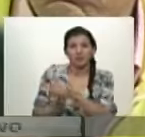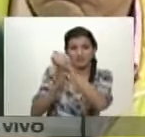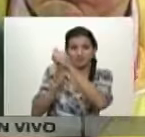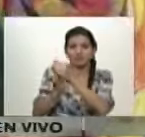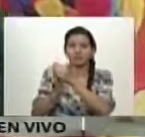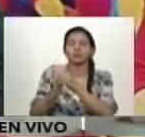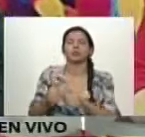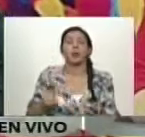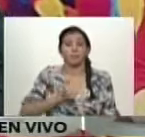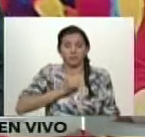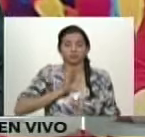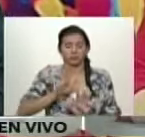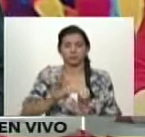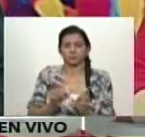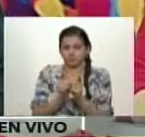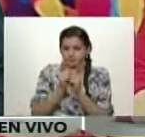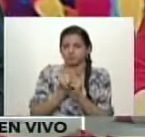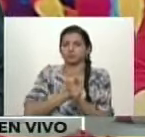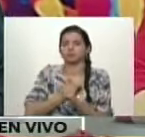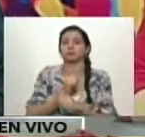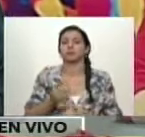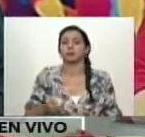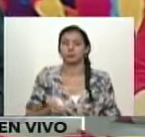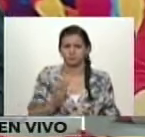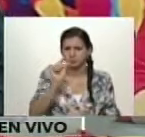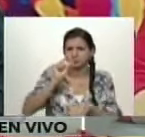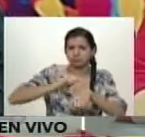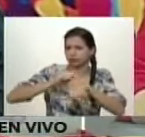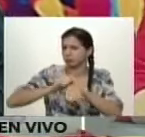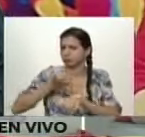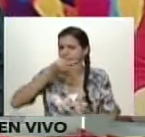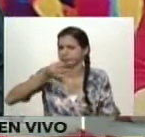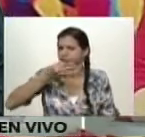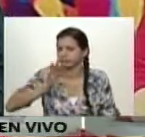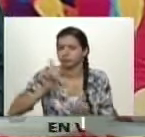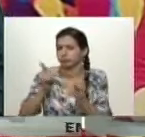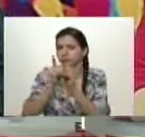Yo aprovecho, si me lo permiten,